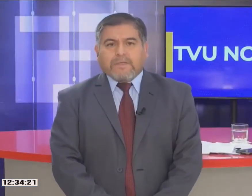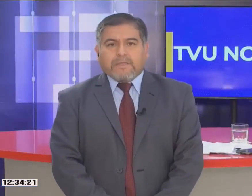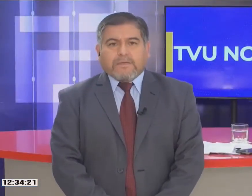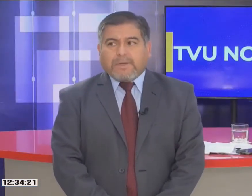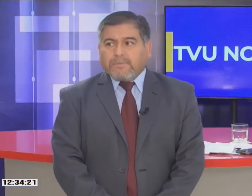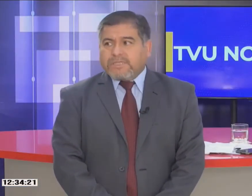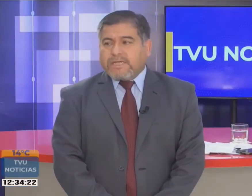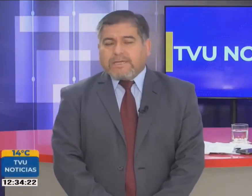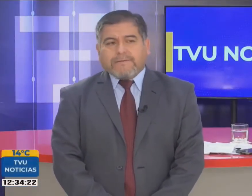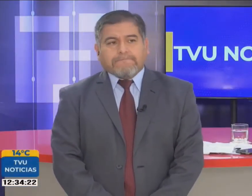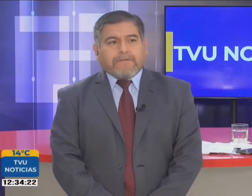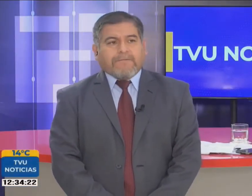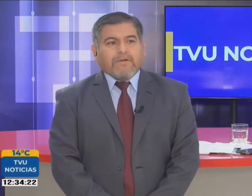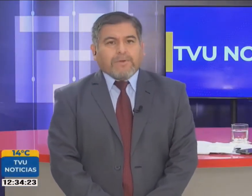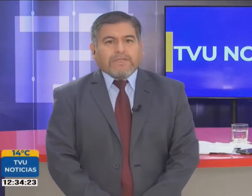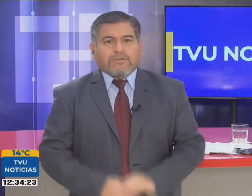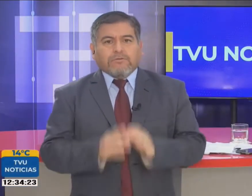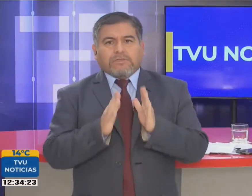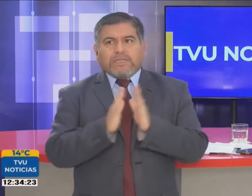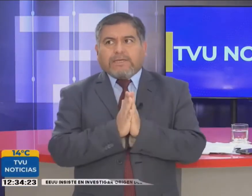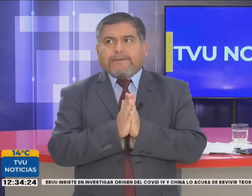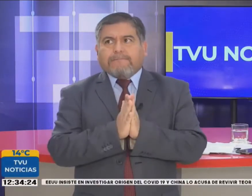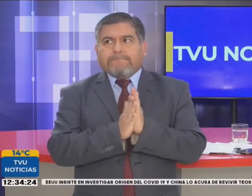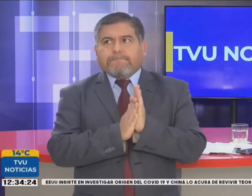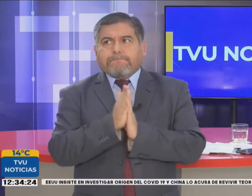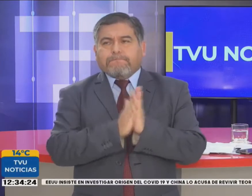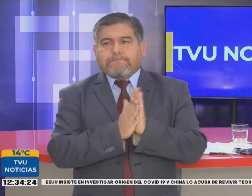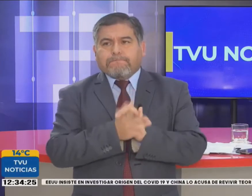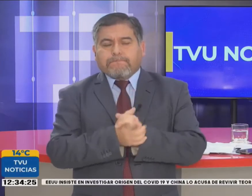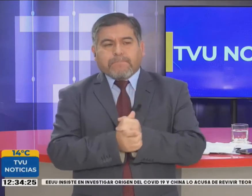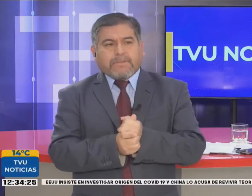Bien, vamos a hablar un poquito